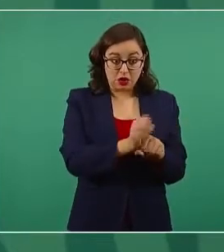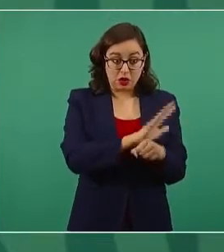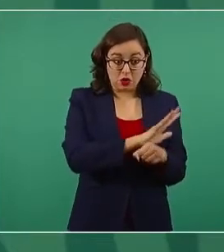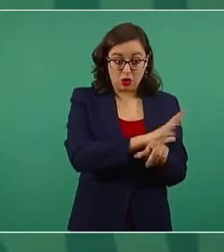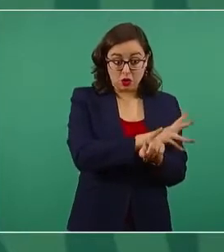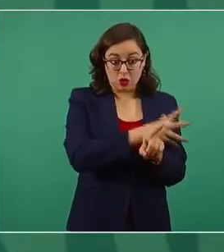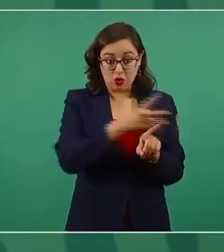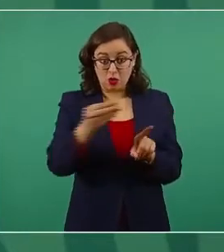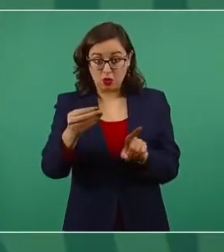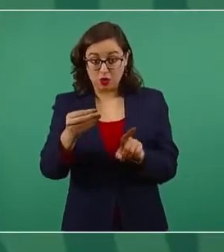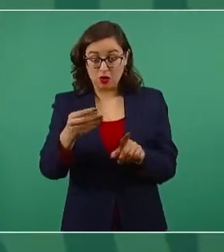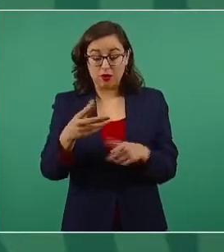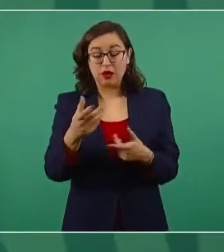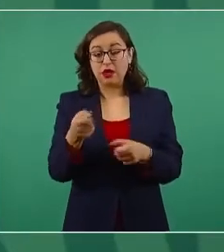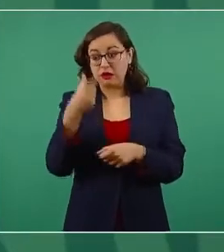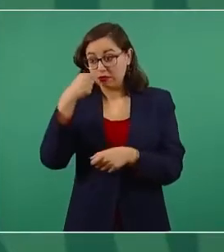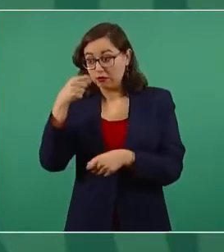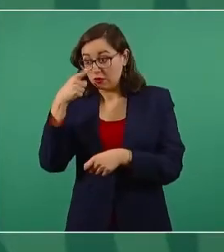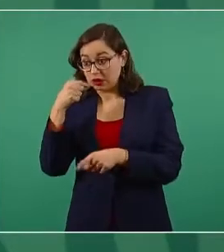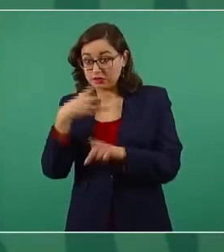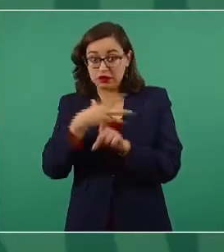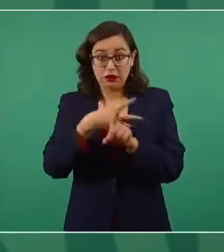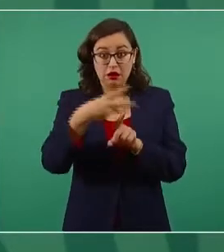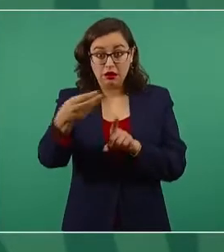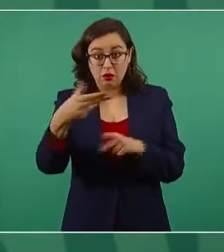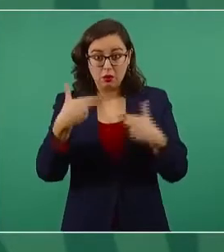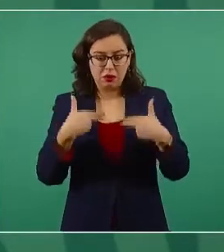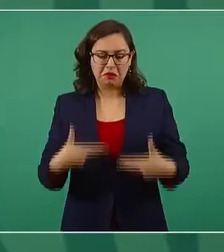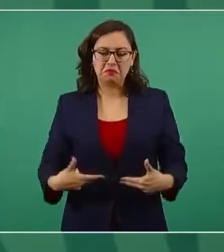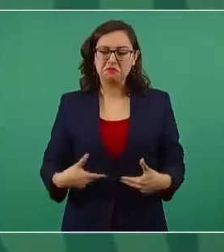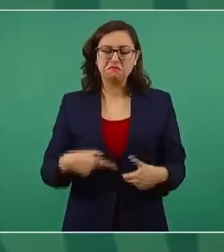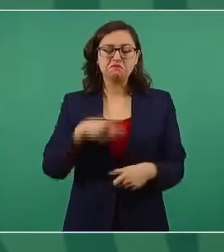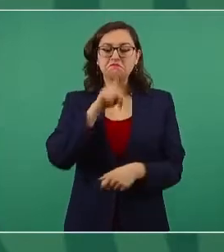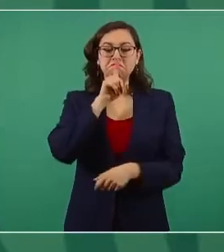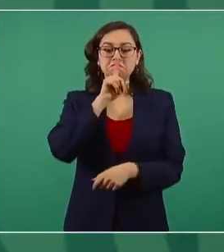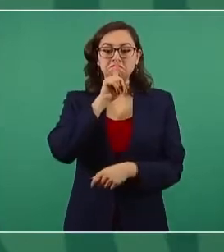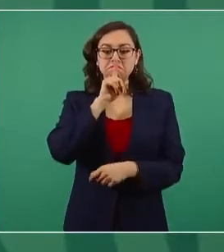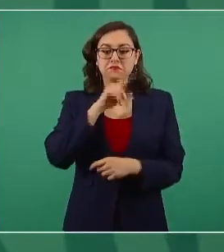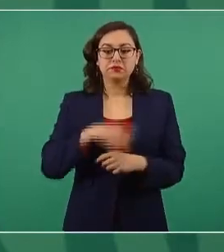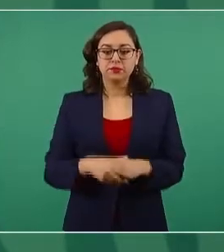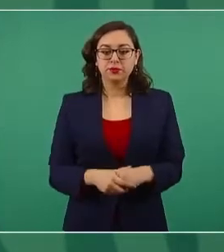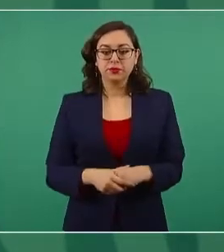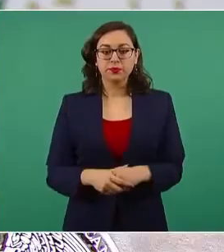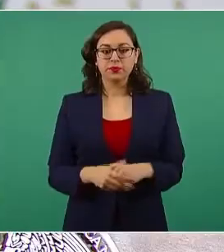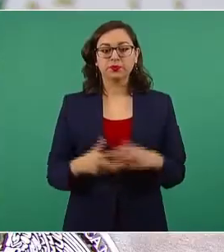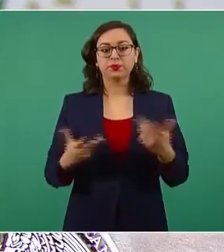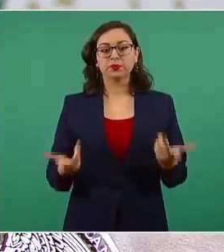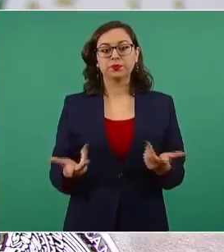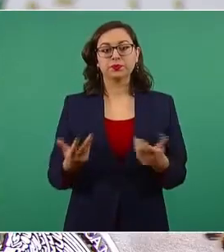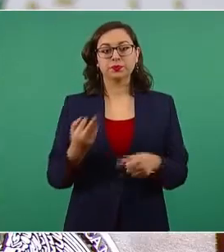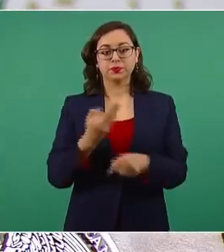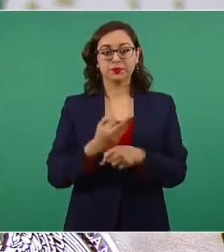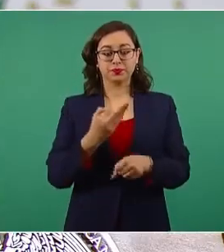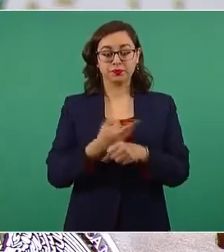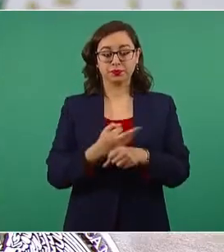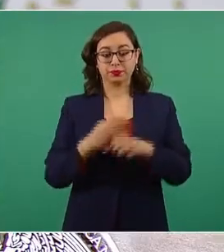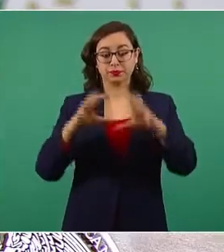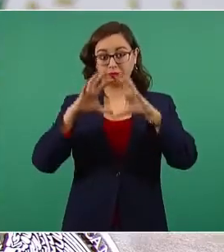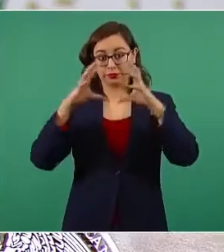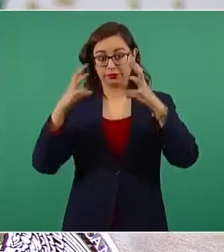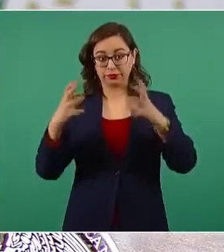las variantes de influenza que circulan en el país. En este momento, en el hemisferio norte, que vivimos en